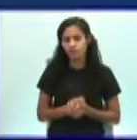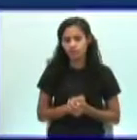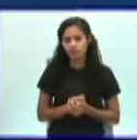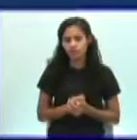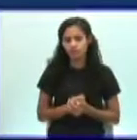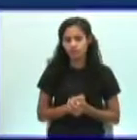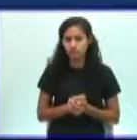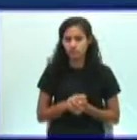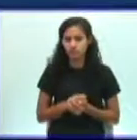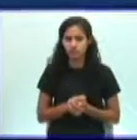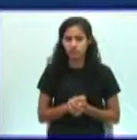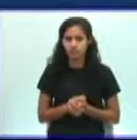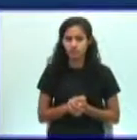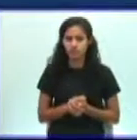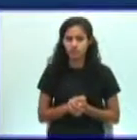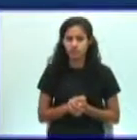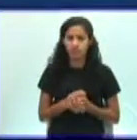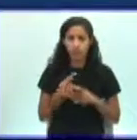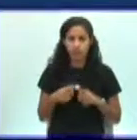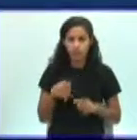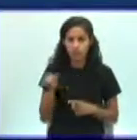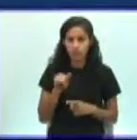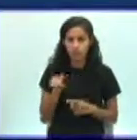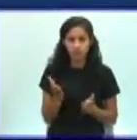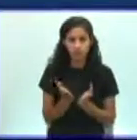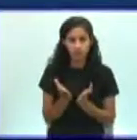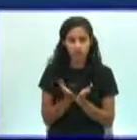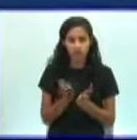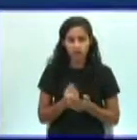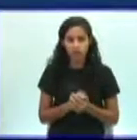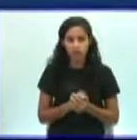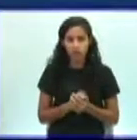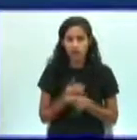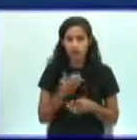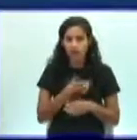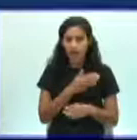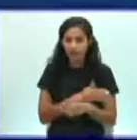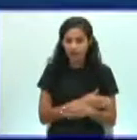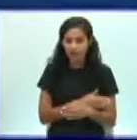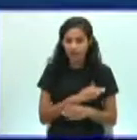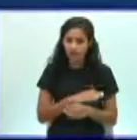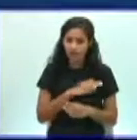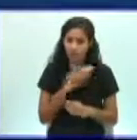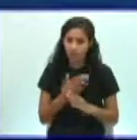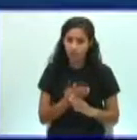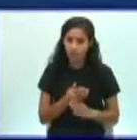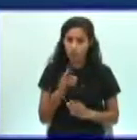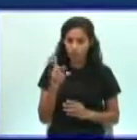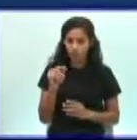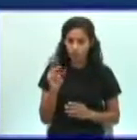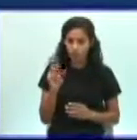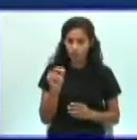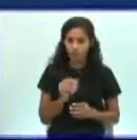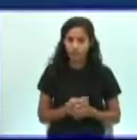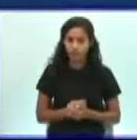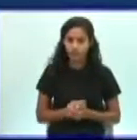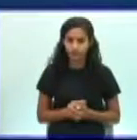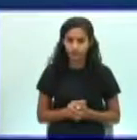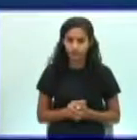igual a. Pero también trabajamos el antecesor y el sucesor de los